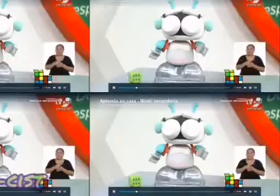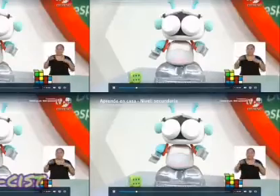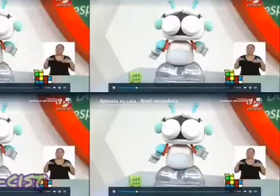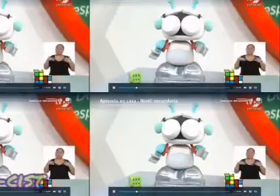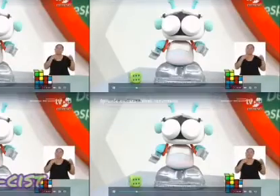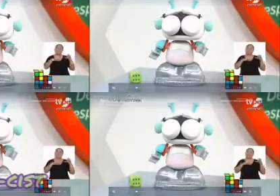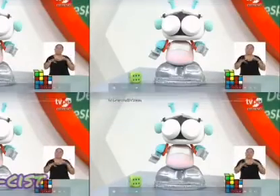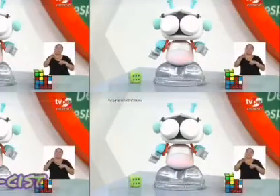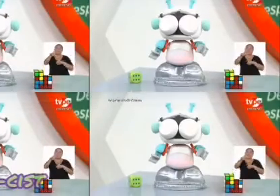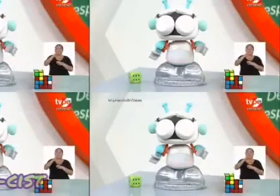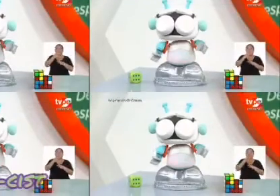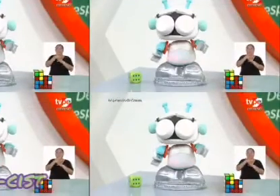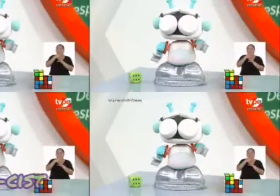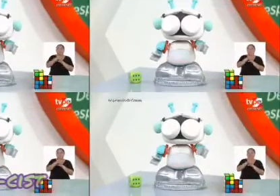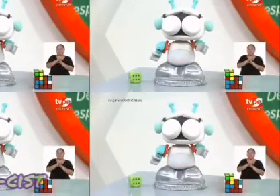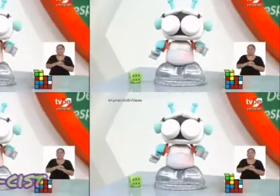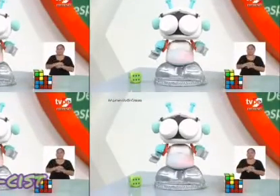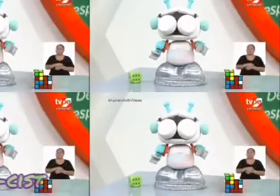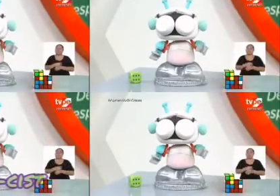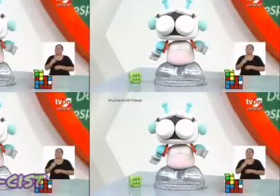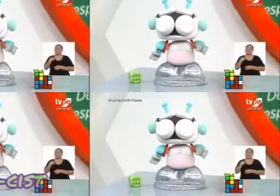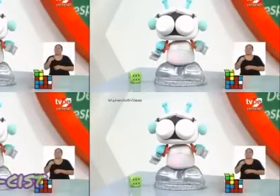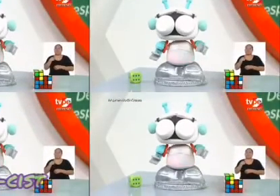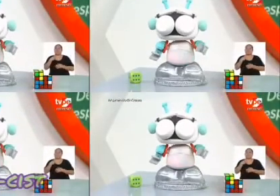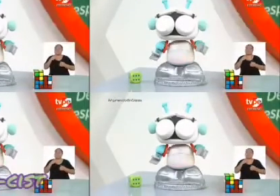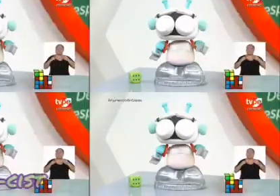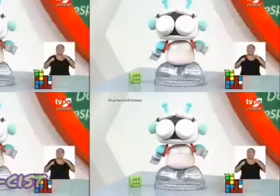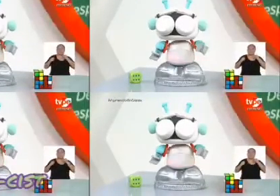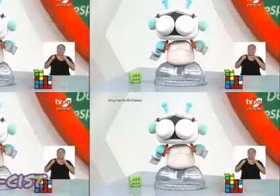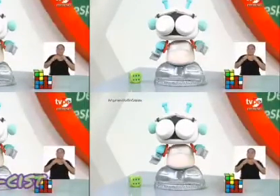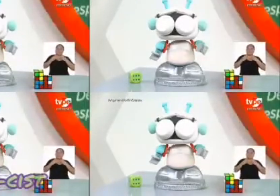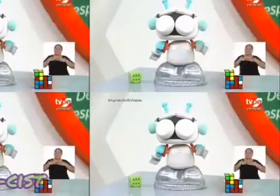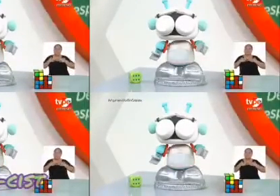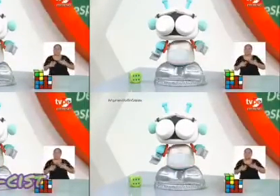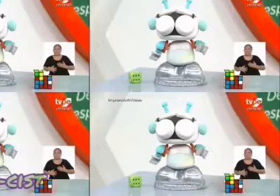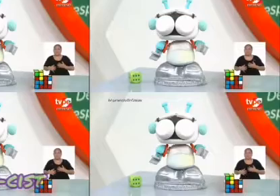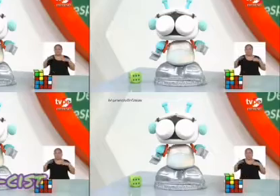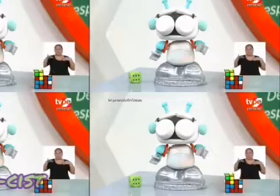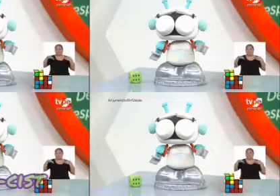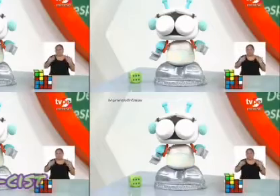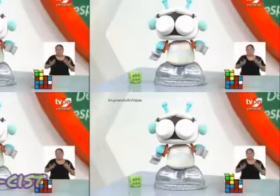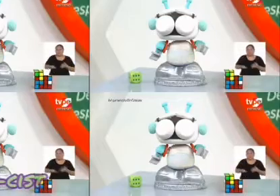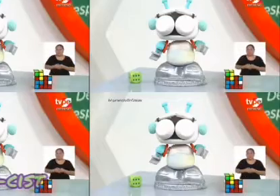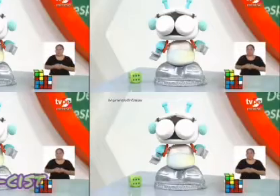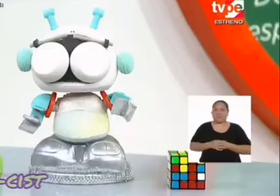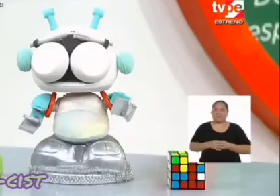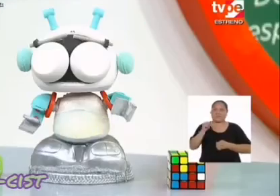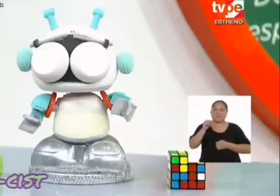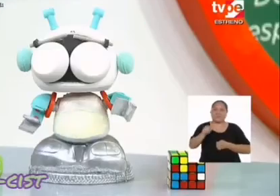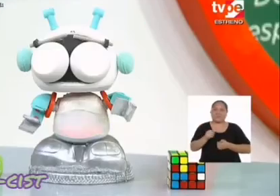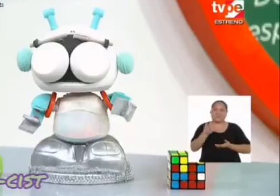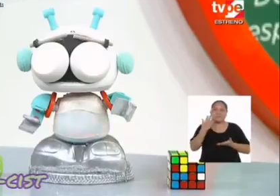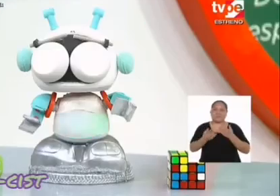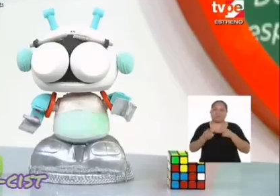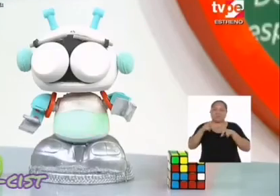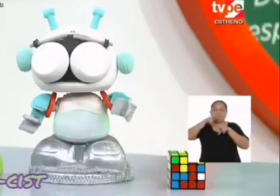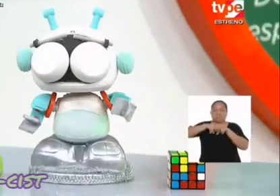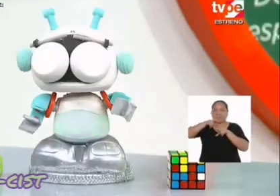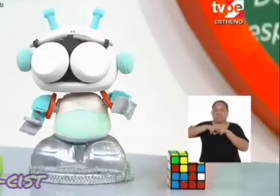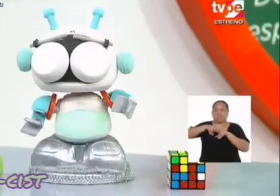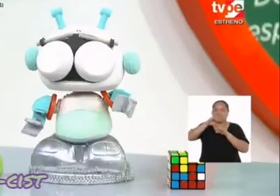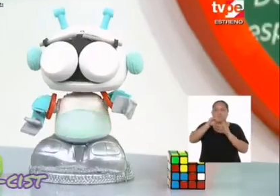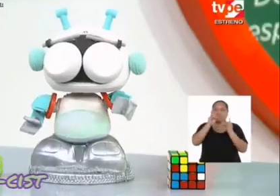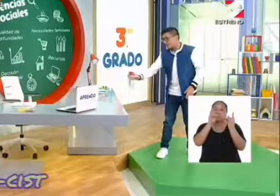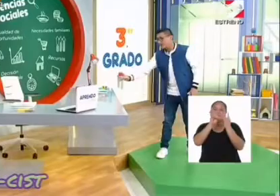Todos la pueden hacer a su manera. Me refiero a activar las partes del cuerpo que puedan, así se encuentren en una silla